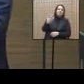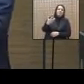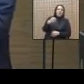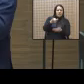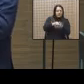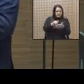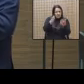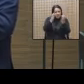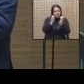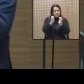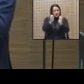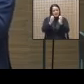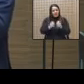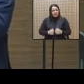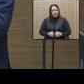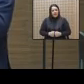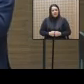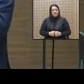estrategia.